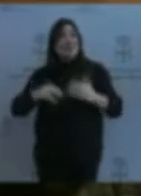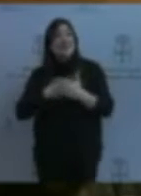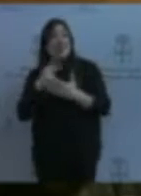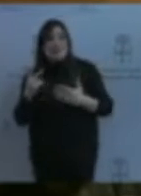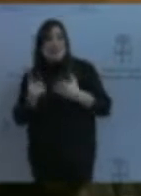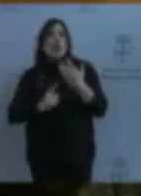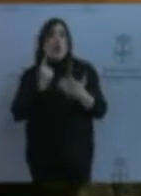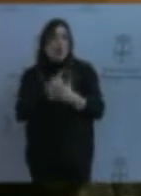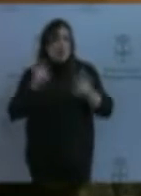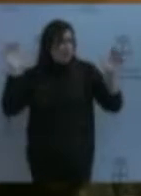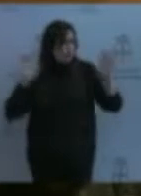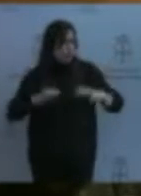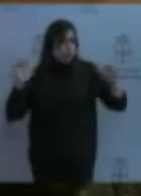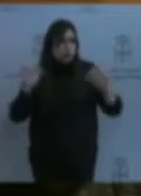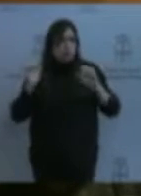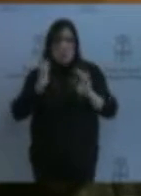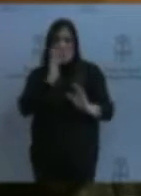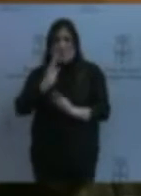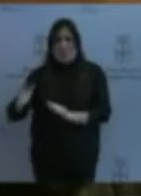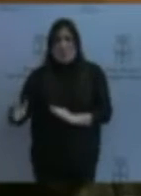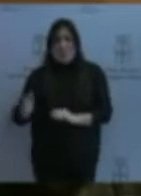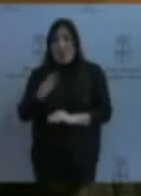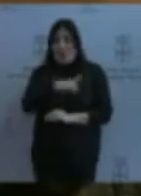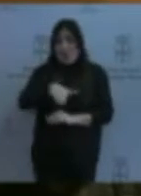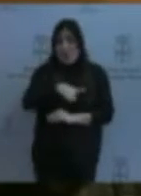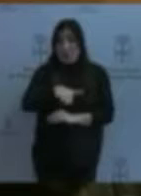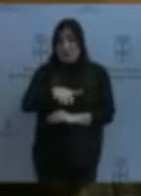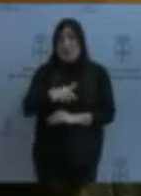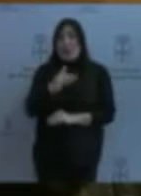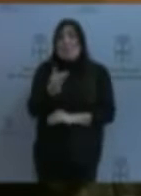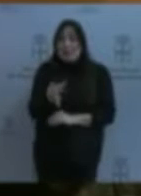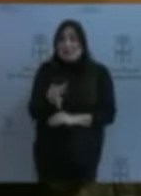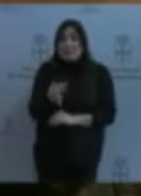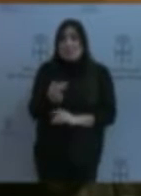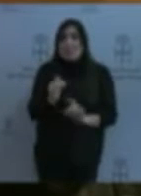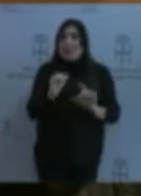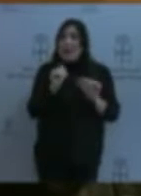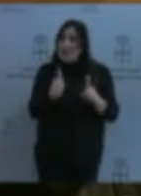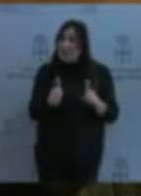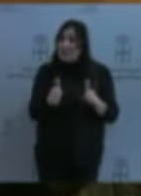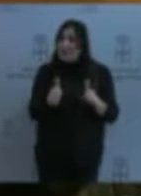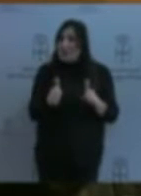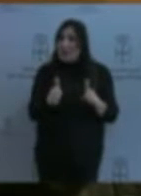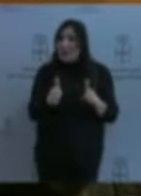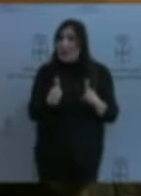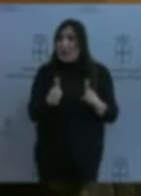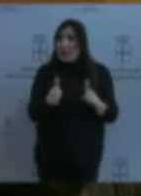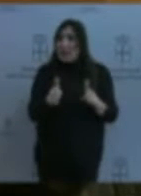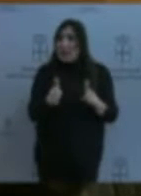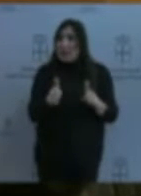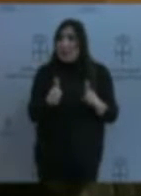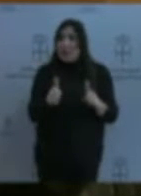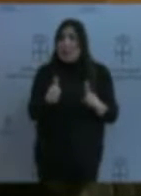escollera sufre daños y empieza a aumentarse en intensidad la degradación que sufre esta